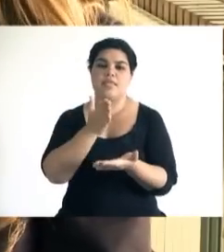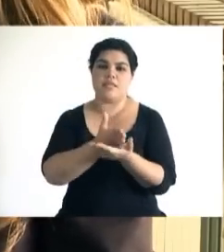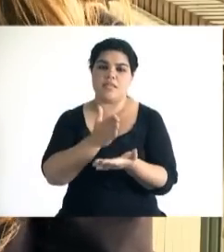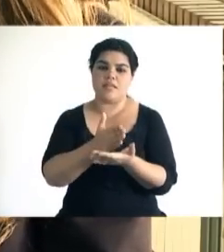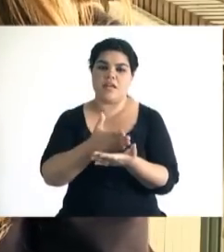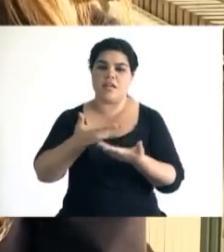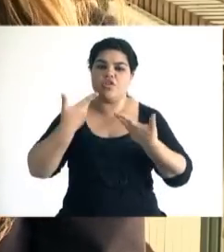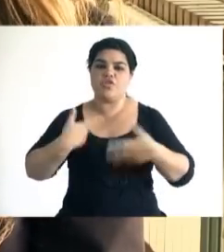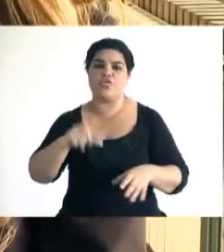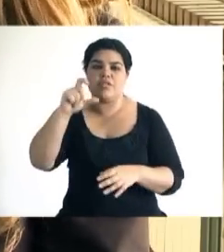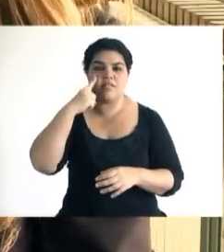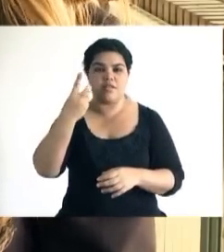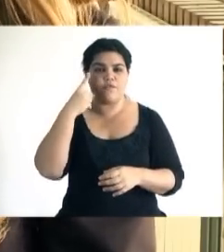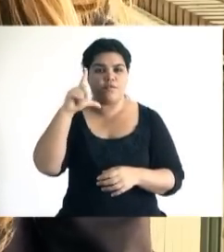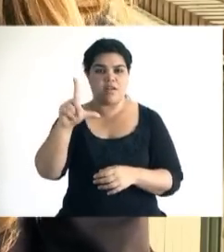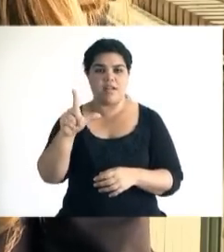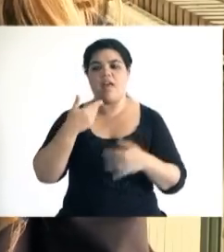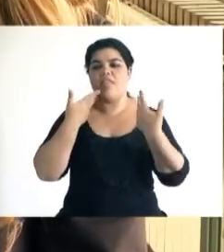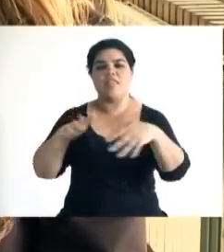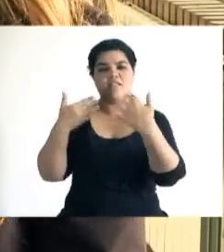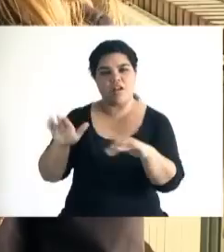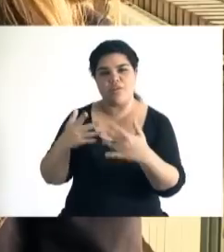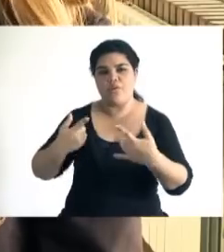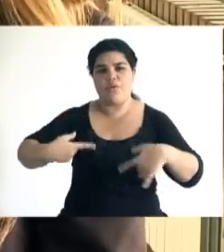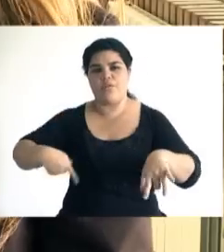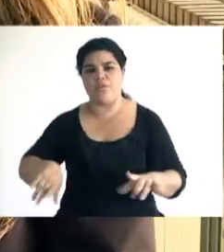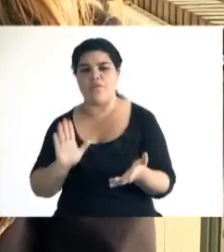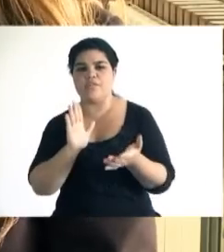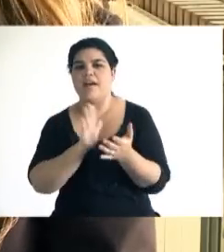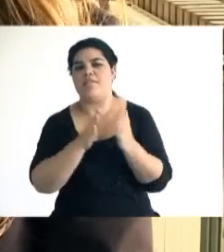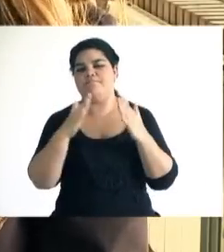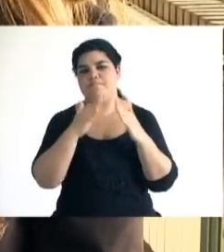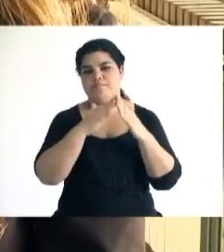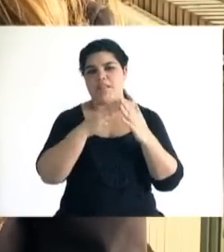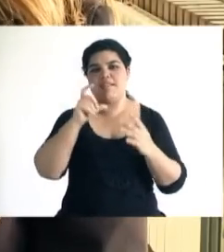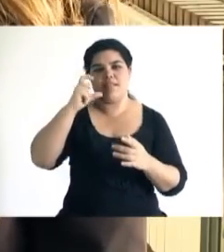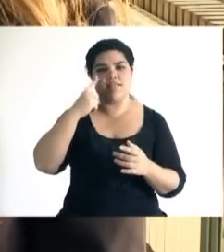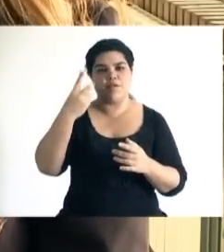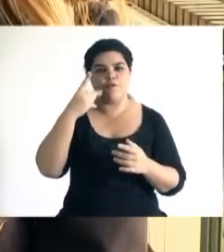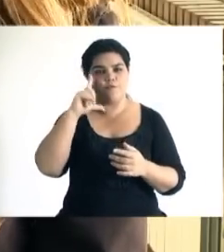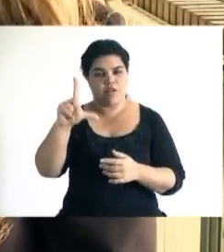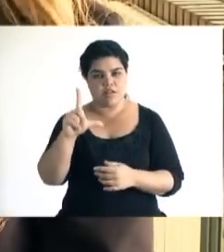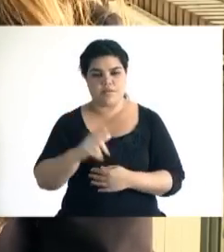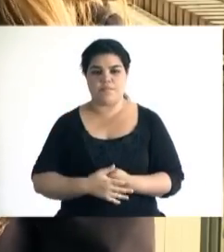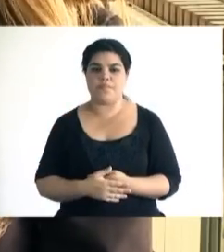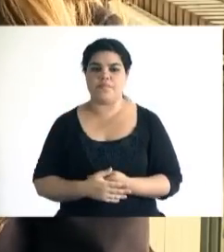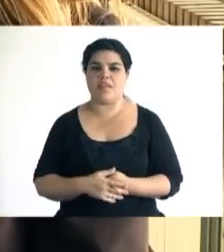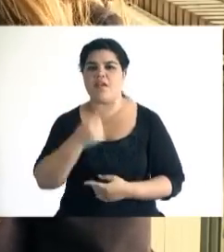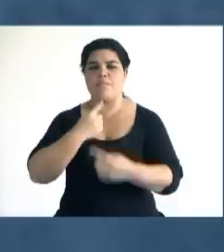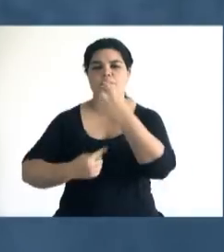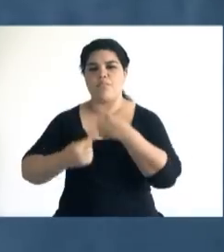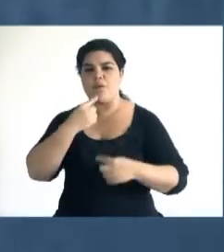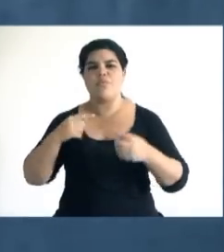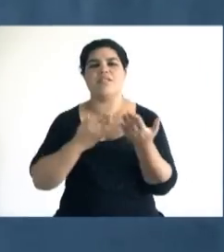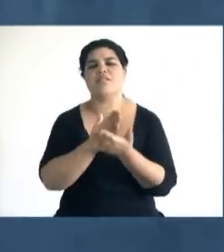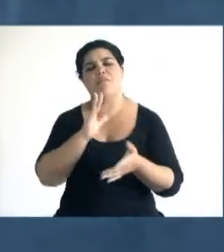preguntas consisten en desalojos, títulos supletorios, sucesiones todo lo vinculado, generalmente las consultas son